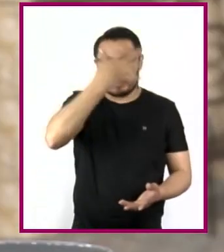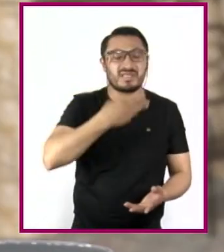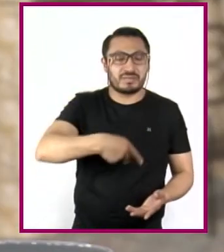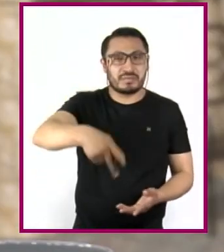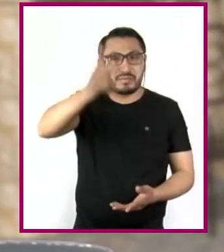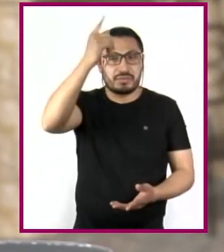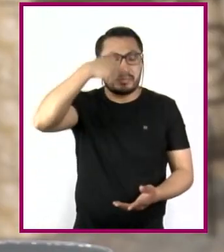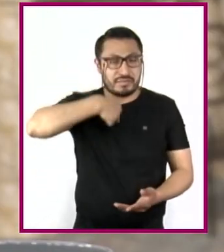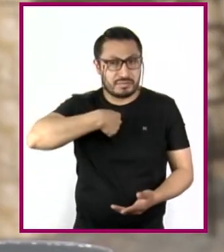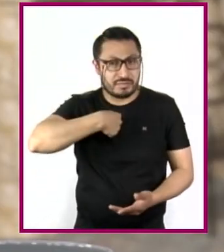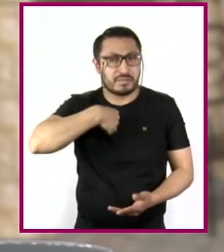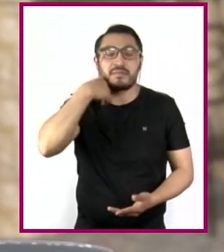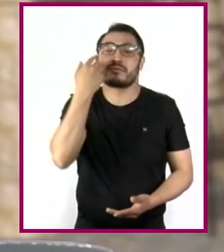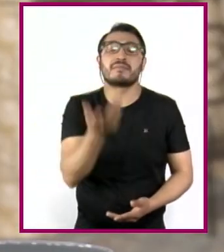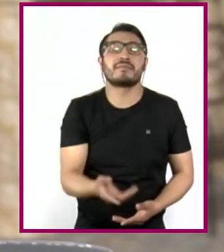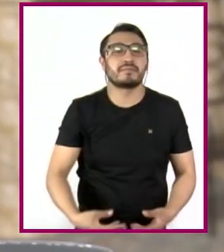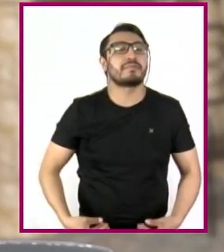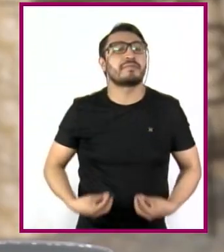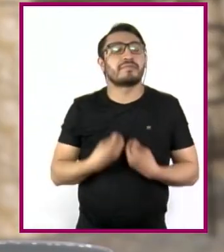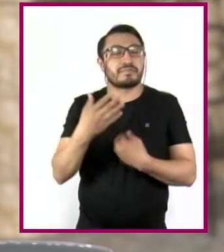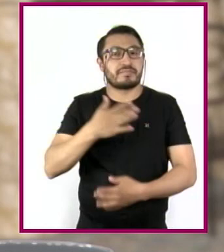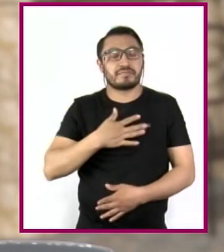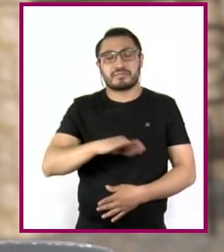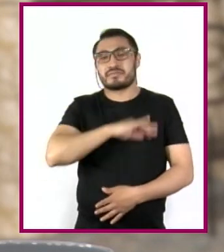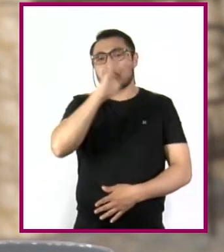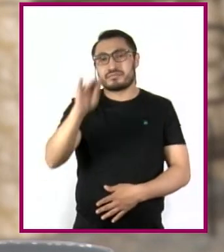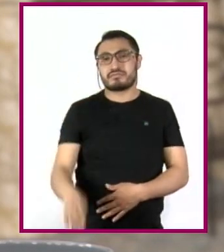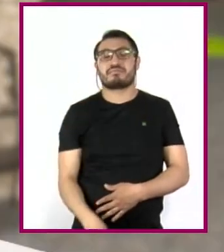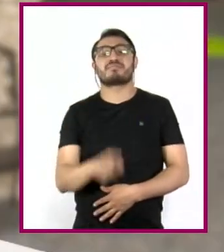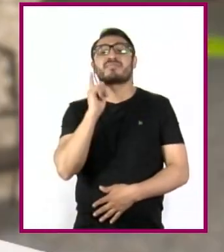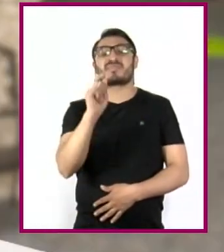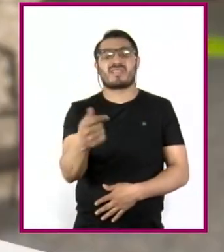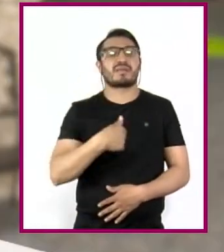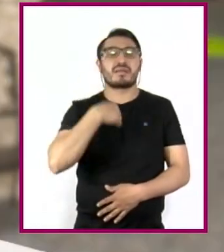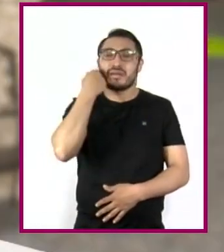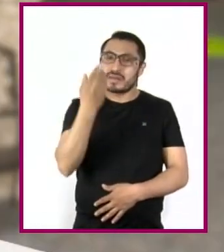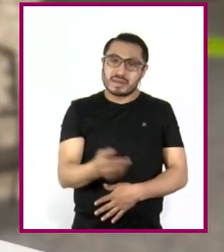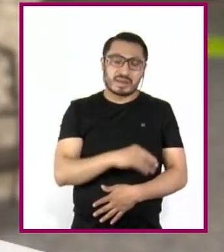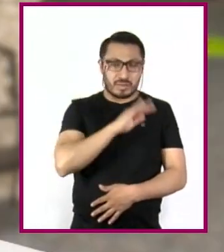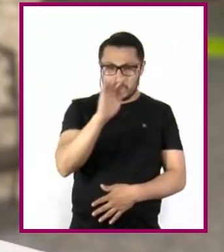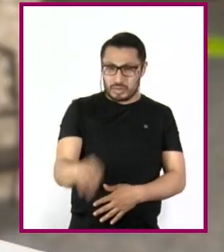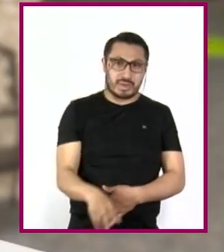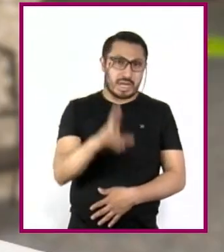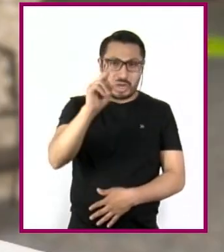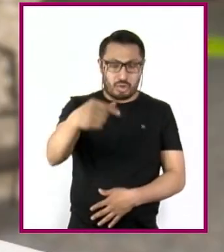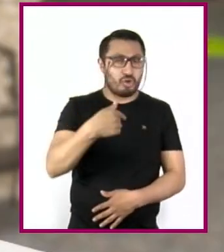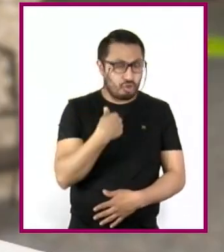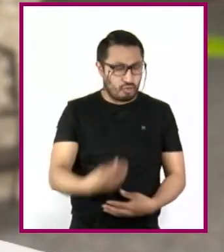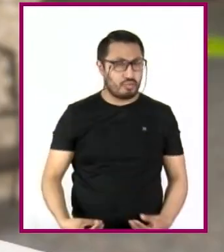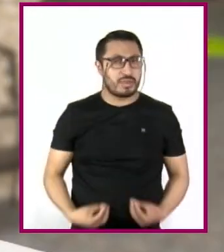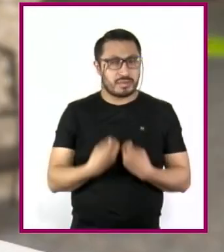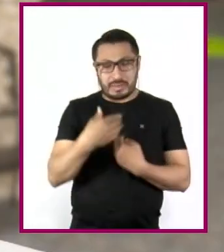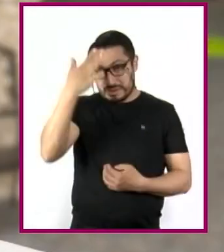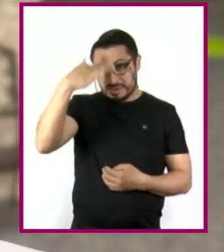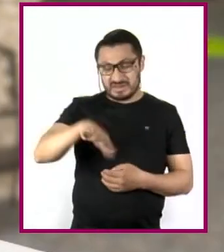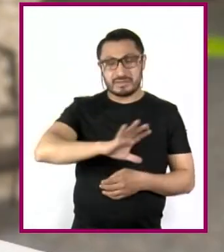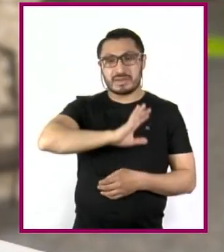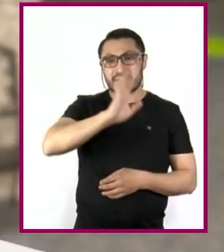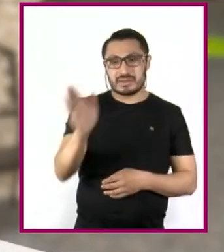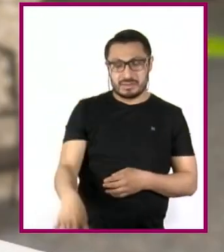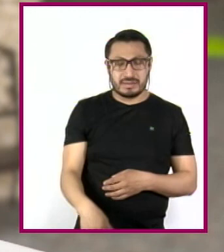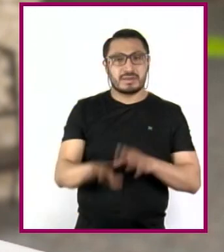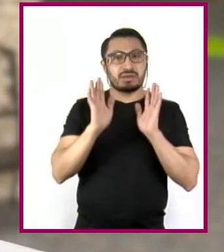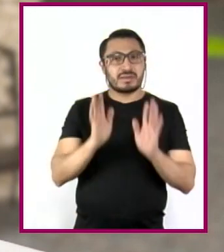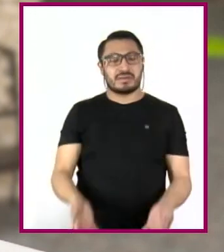mí me gustaría sobrevivir mi muerte. O sea, quiero sobrevivir yo. Saber que una vez que muera,